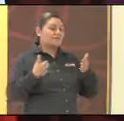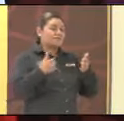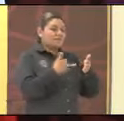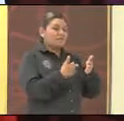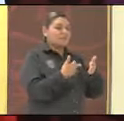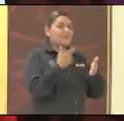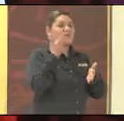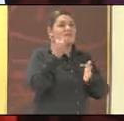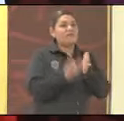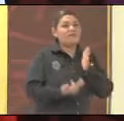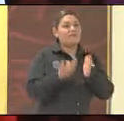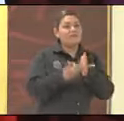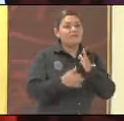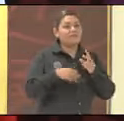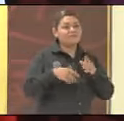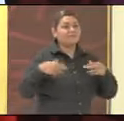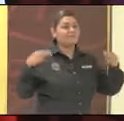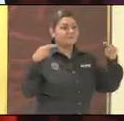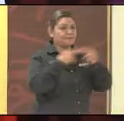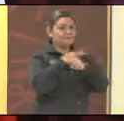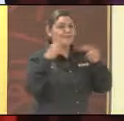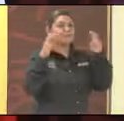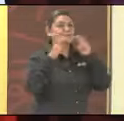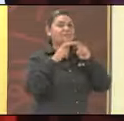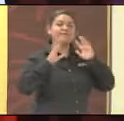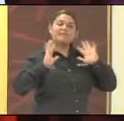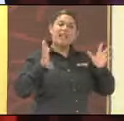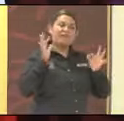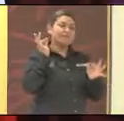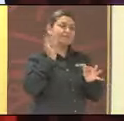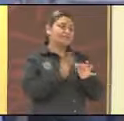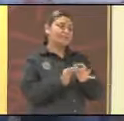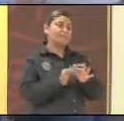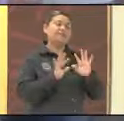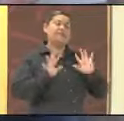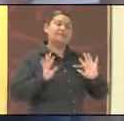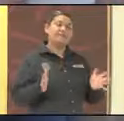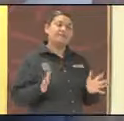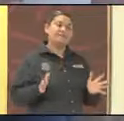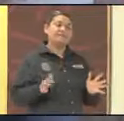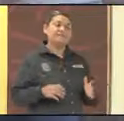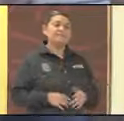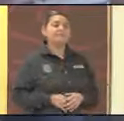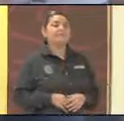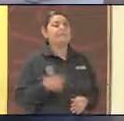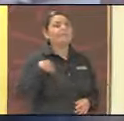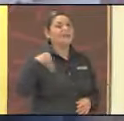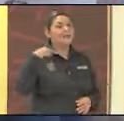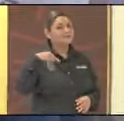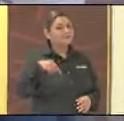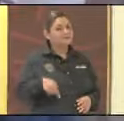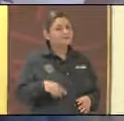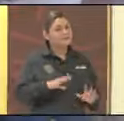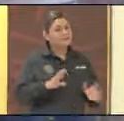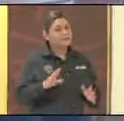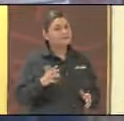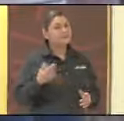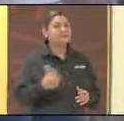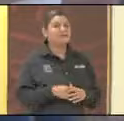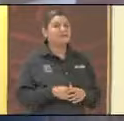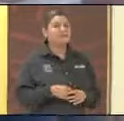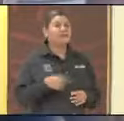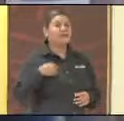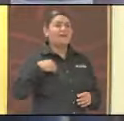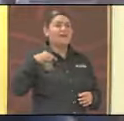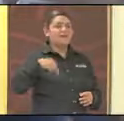del bulevar Tampico, pues ya también quedó listo. Así que pues aquí estamos ya en otra situación. Aquí